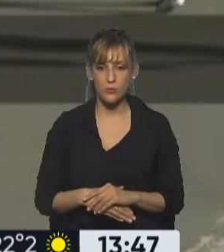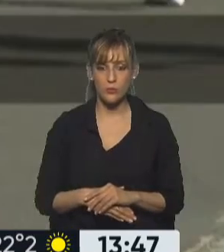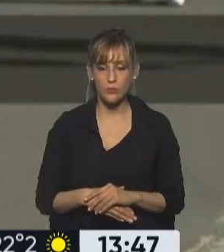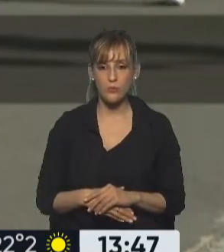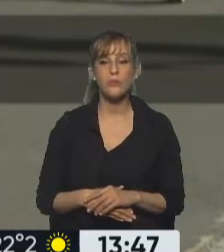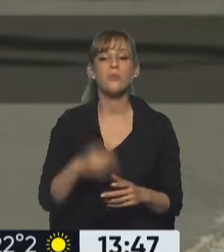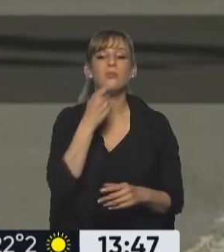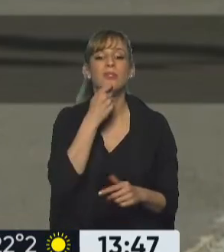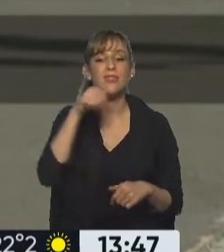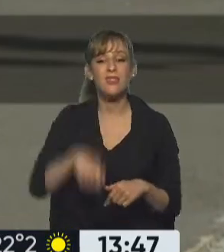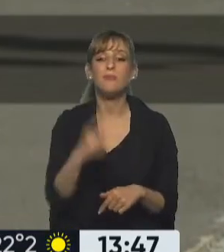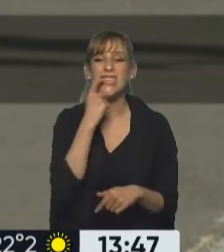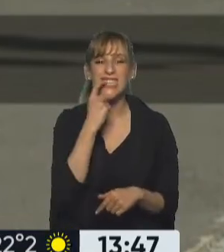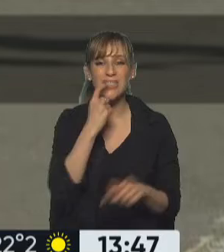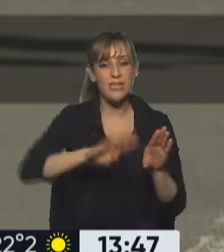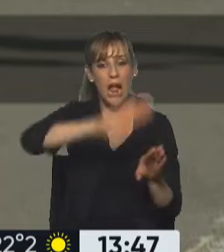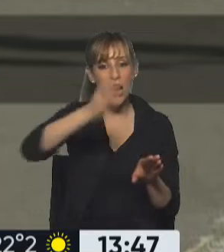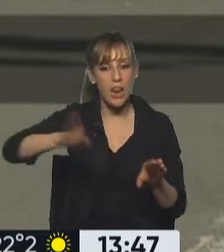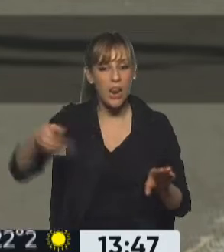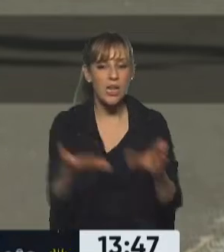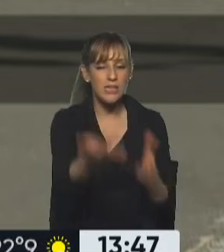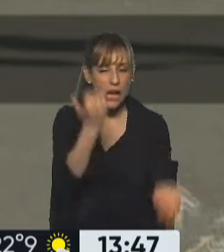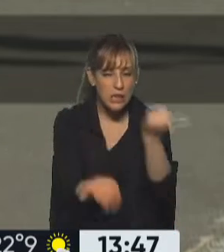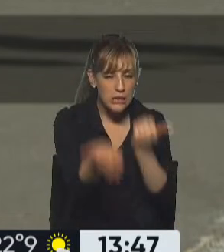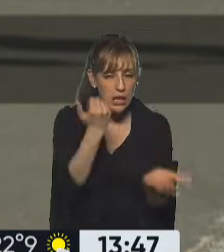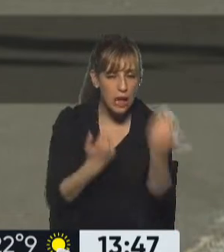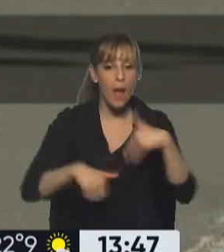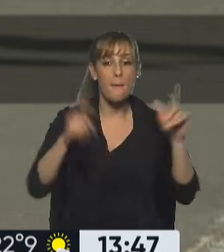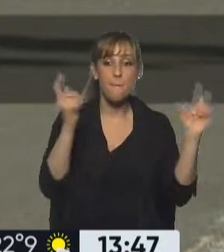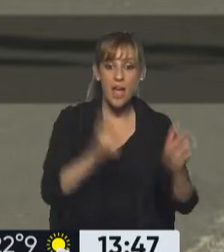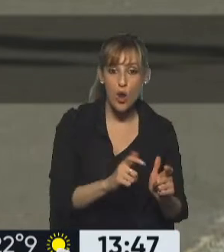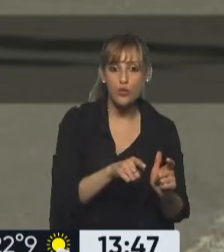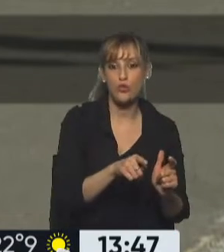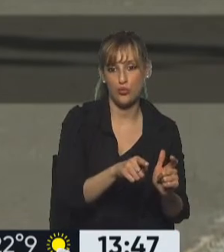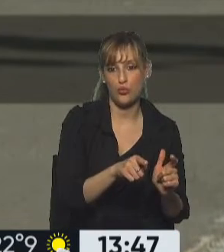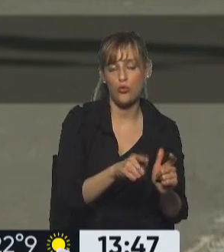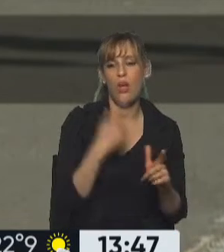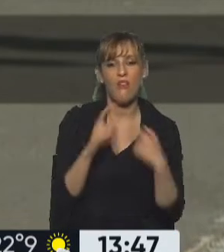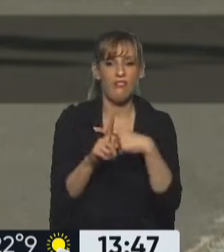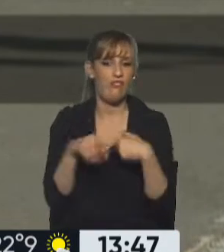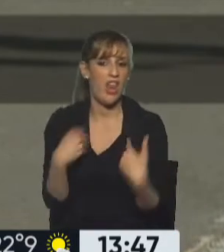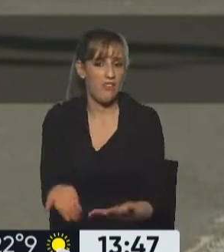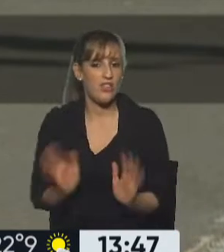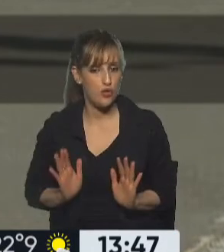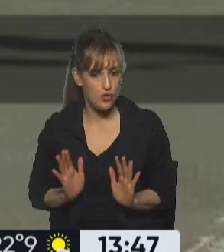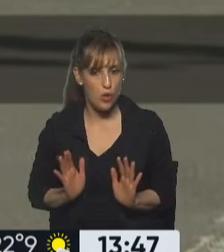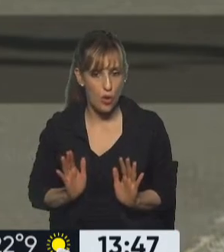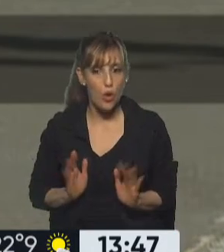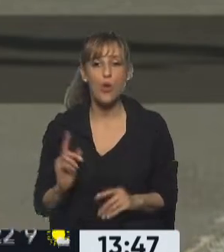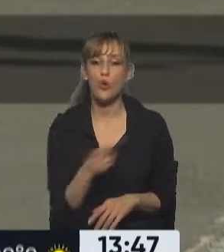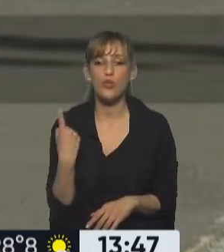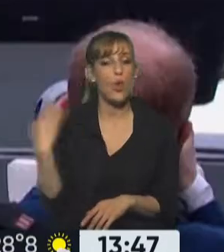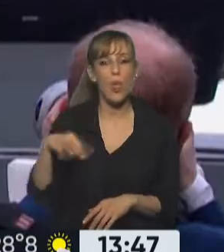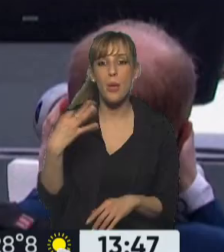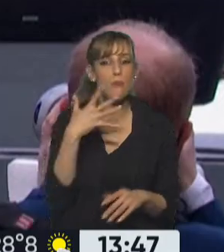prospection, à l'extraction de métaux, l'Afrique ne tirera aucun profit de la transition énergétique en Europe. Donc il faut absolument investir dans la